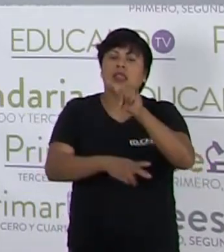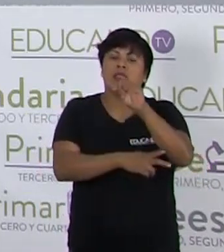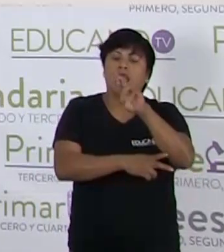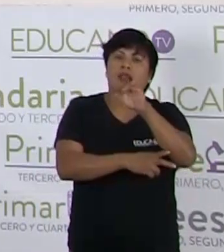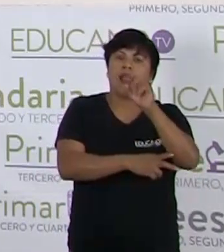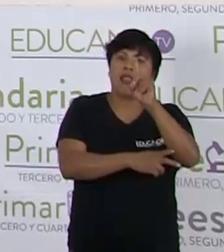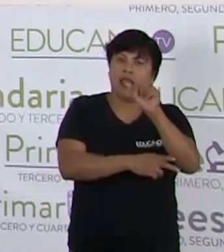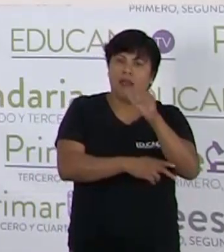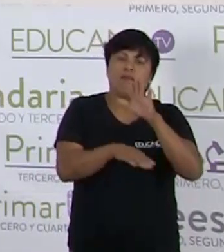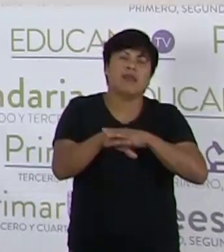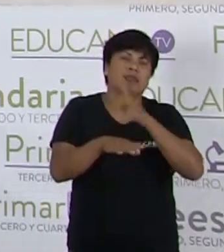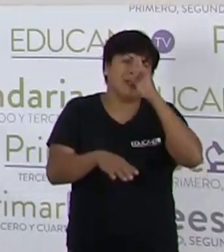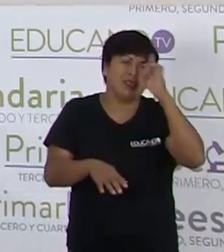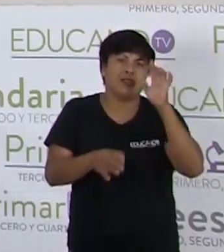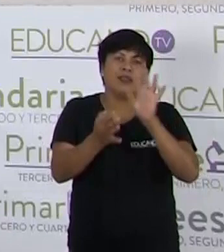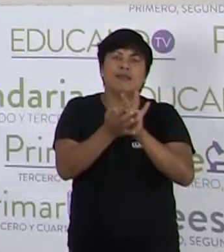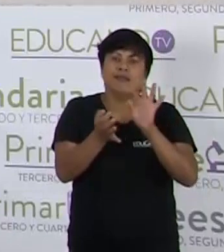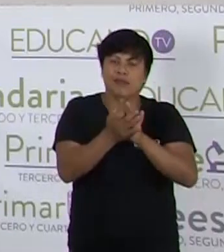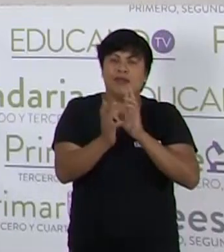pregunta fácilmente.